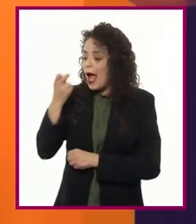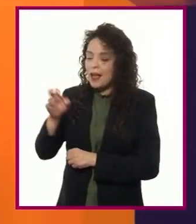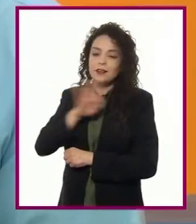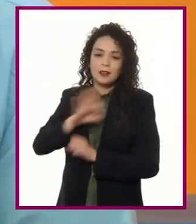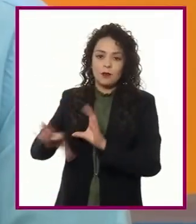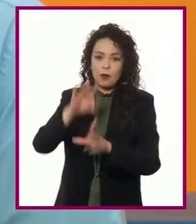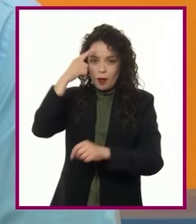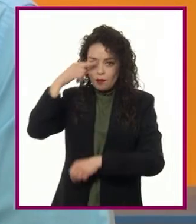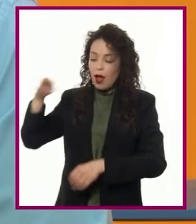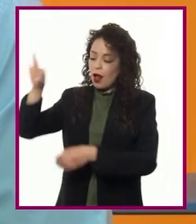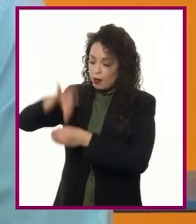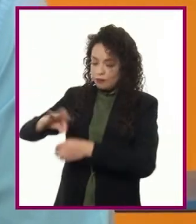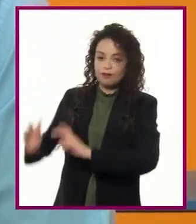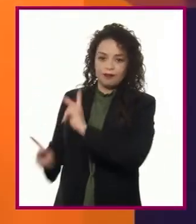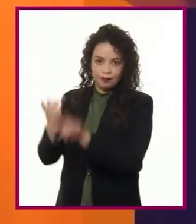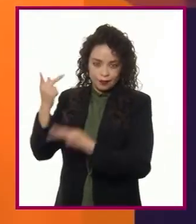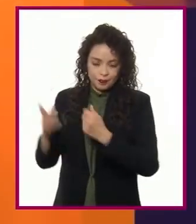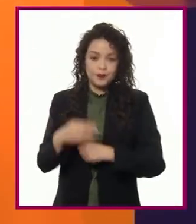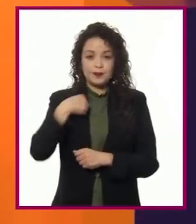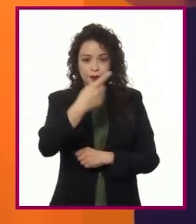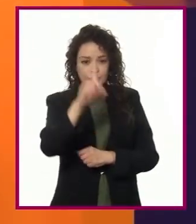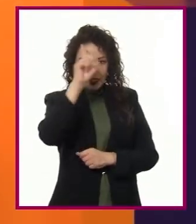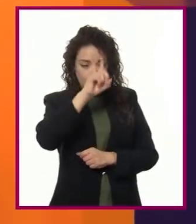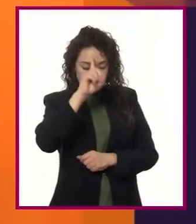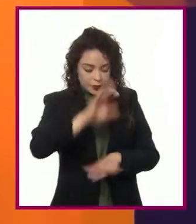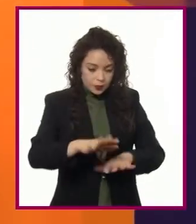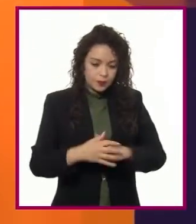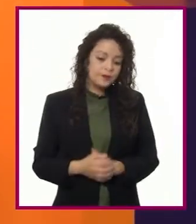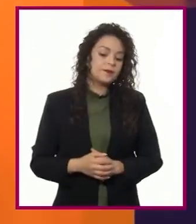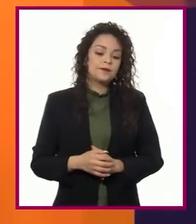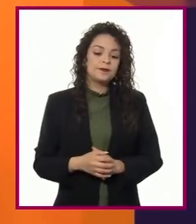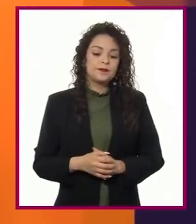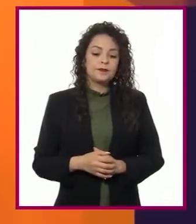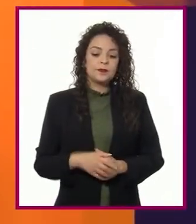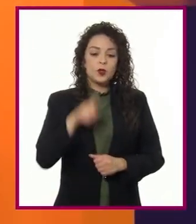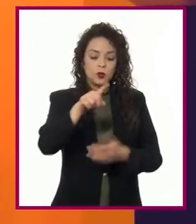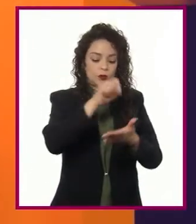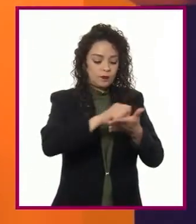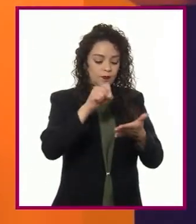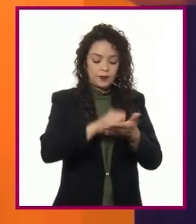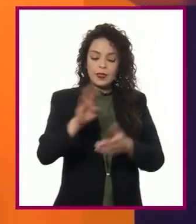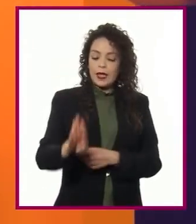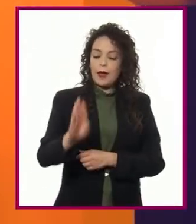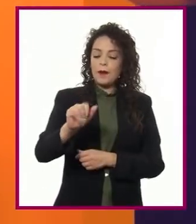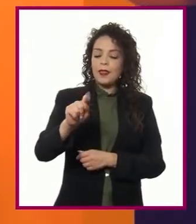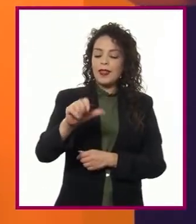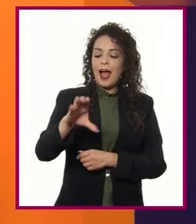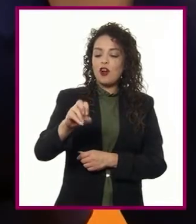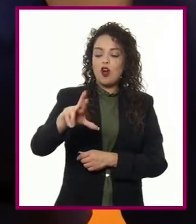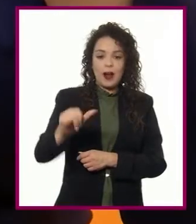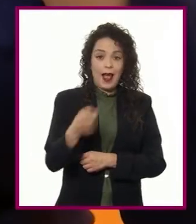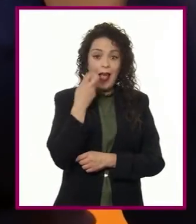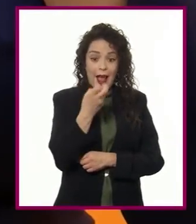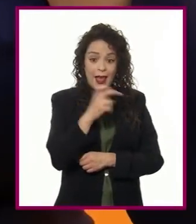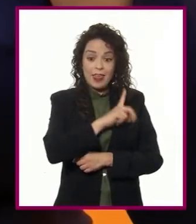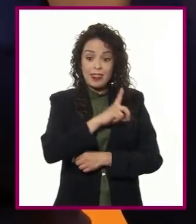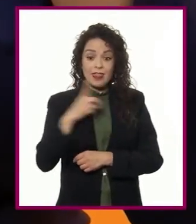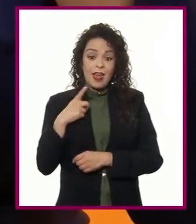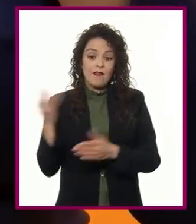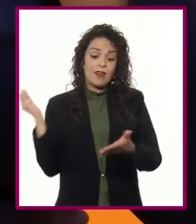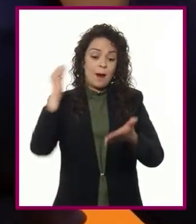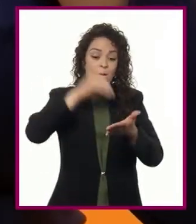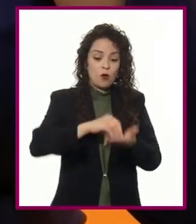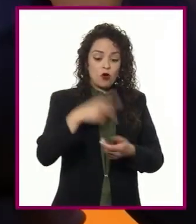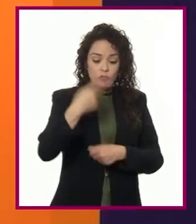siguiente. Lleven a cabo una bitácora como estas. En ella deben colocar el tipo